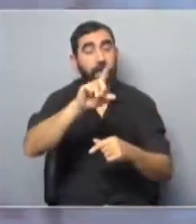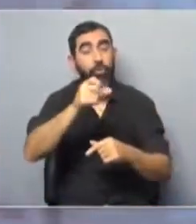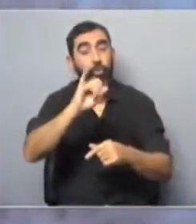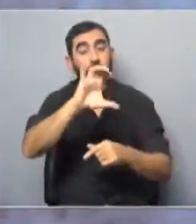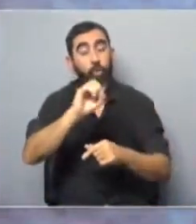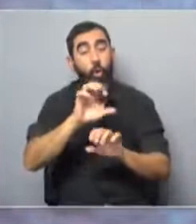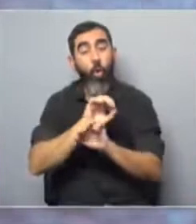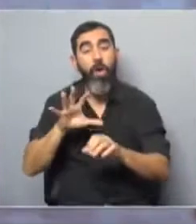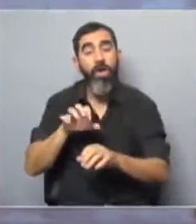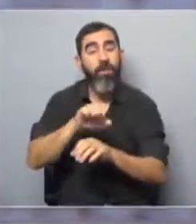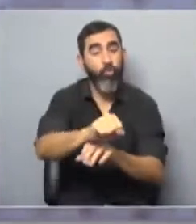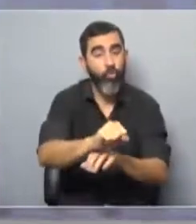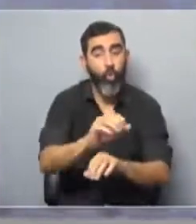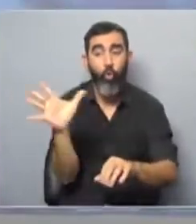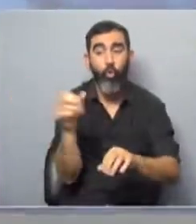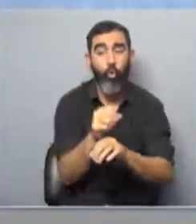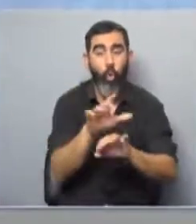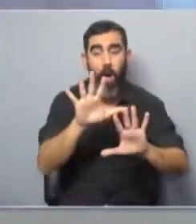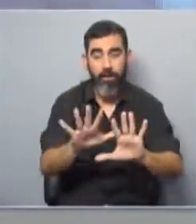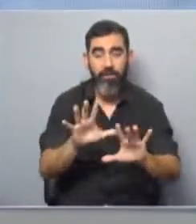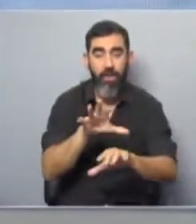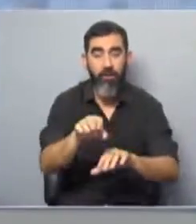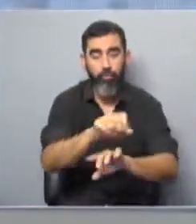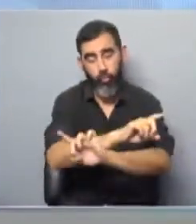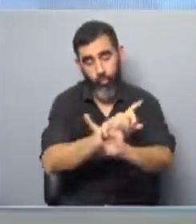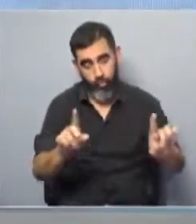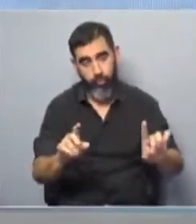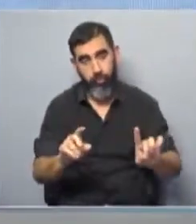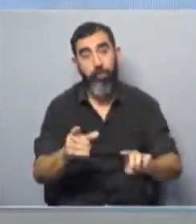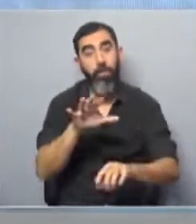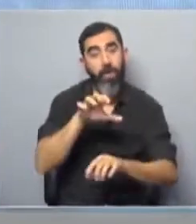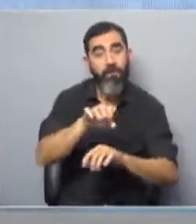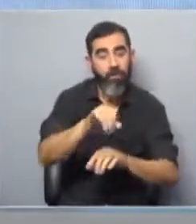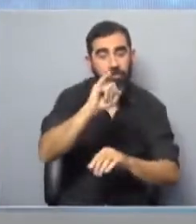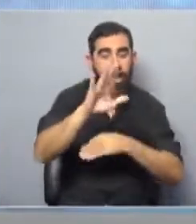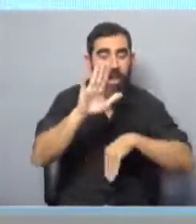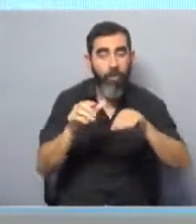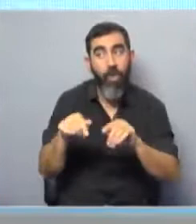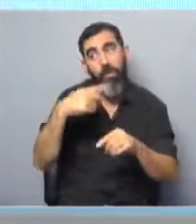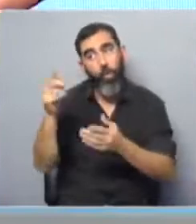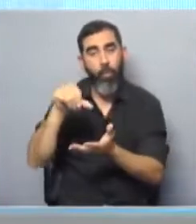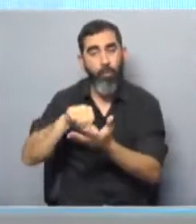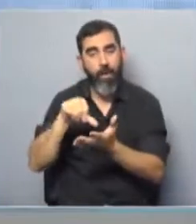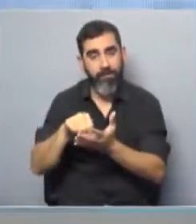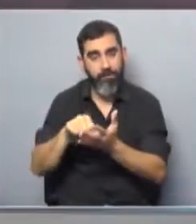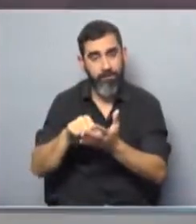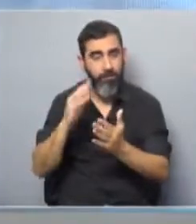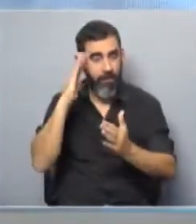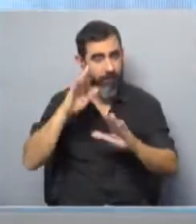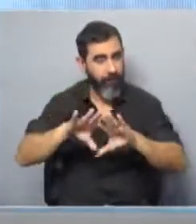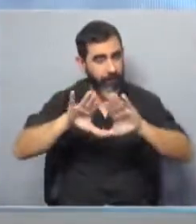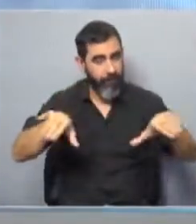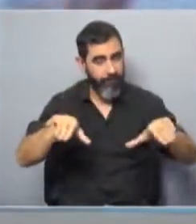Claro. No todo lo exótico va a ser necesariamente invasor, pero sí lo invasor es mayormente exótico. Bien, para que llegue a ser una especie